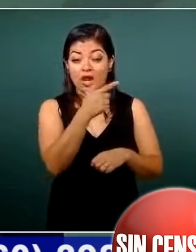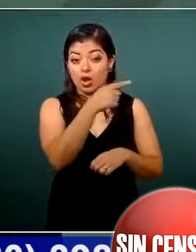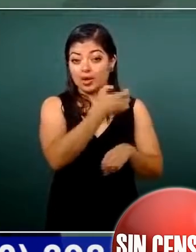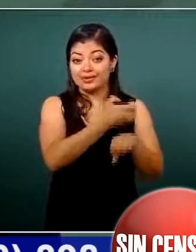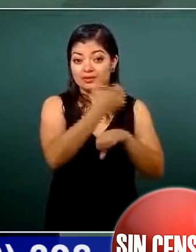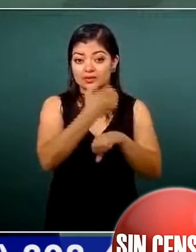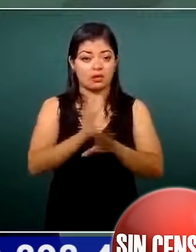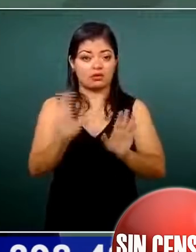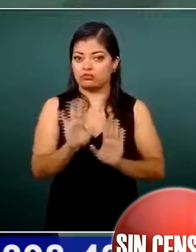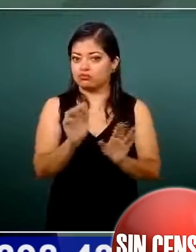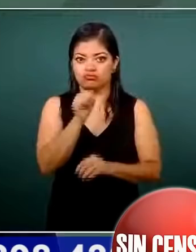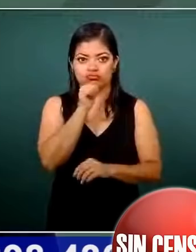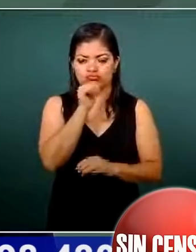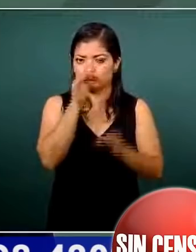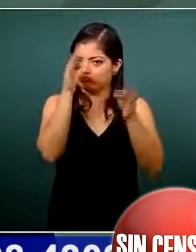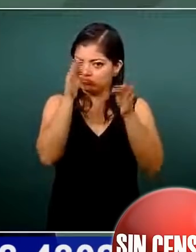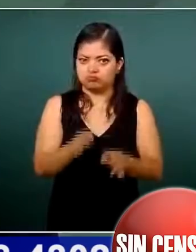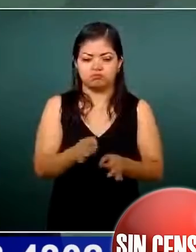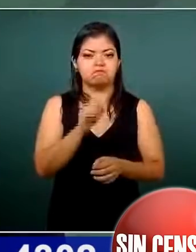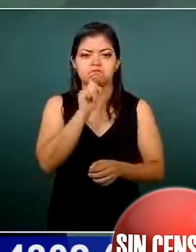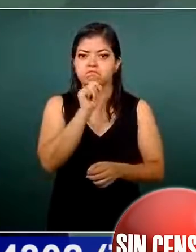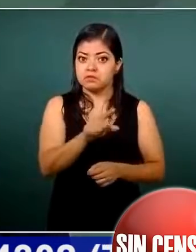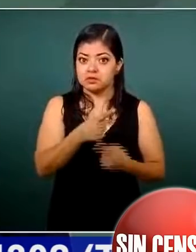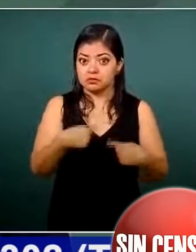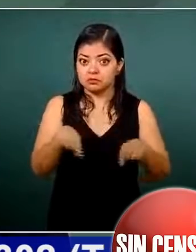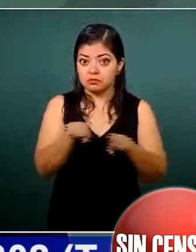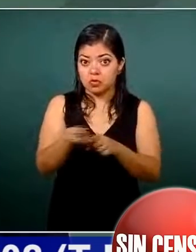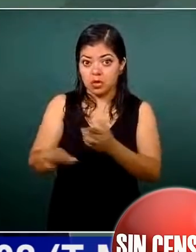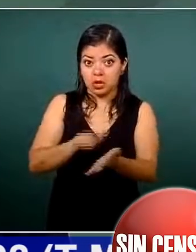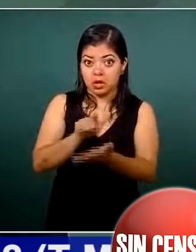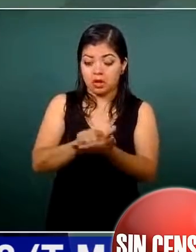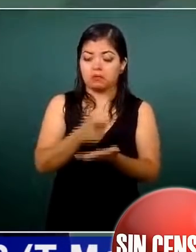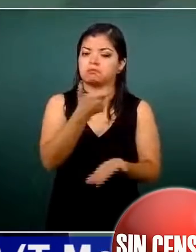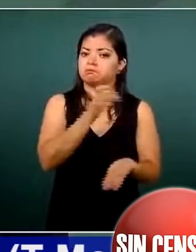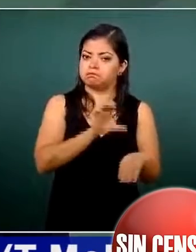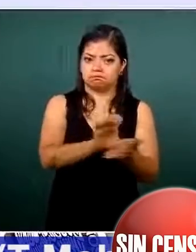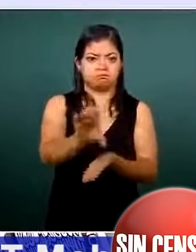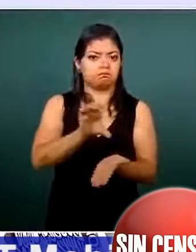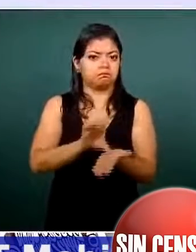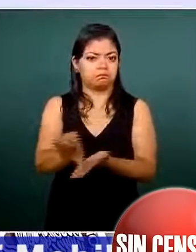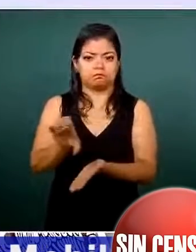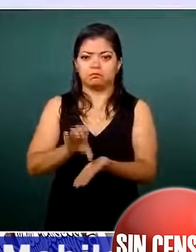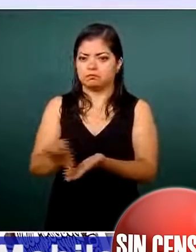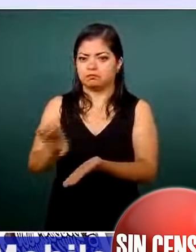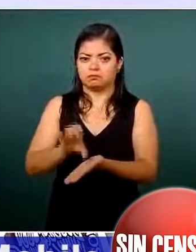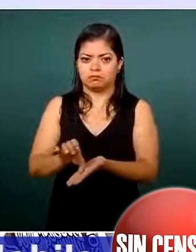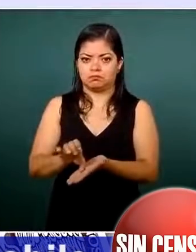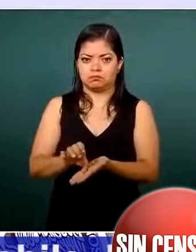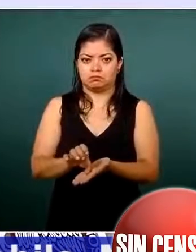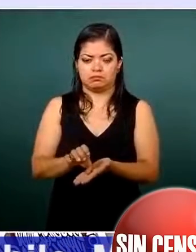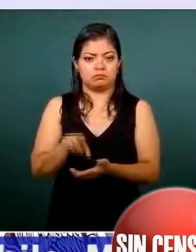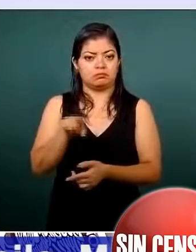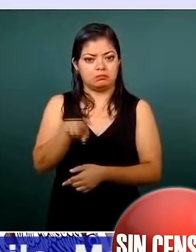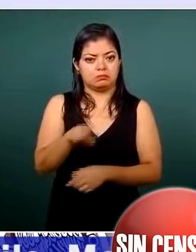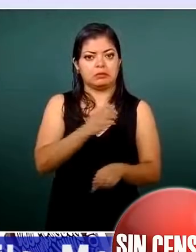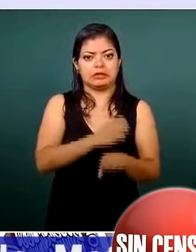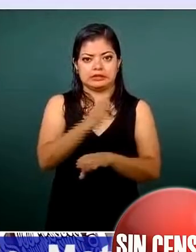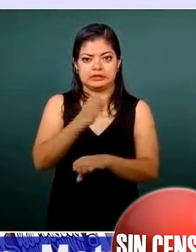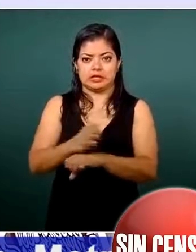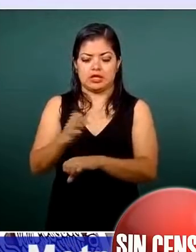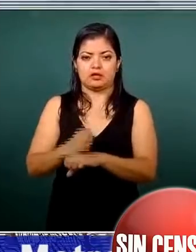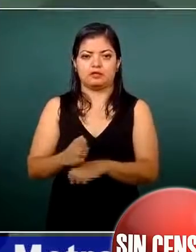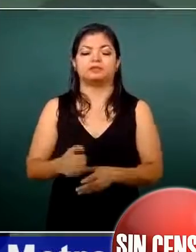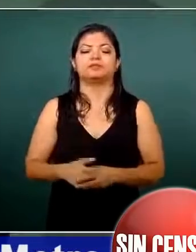estamos al día, al corriente en la entrega de recursos de la Federación.